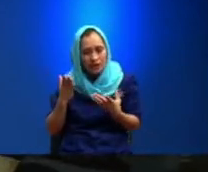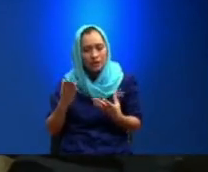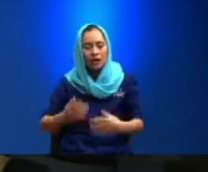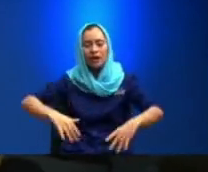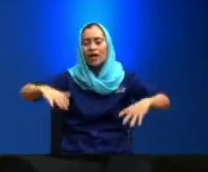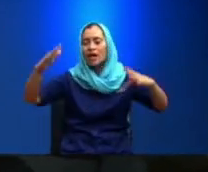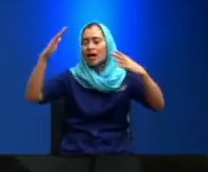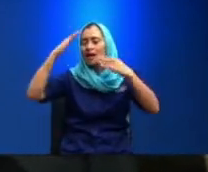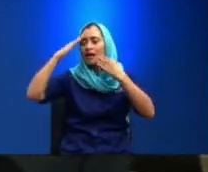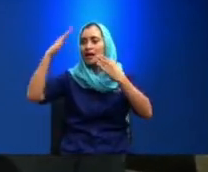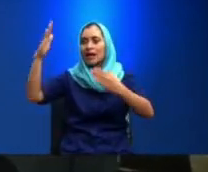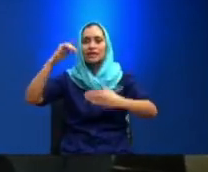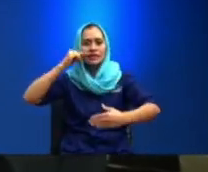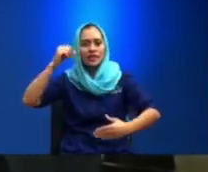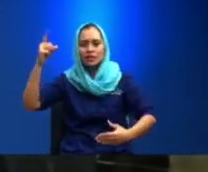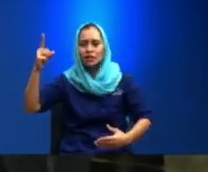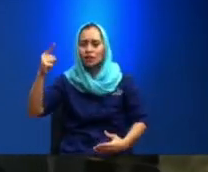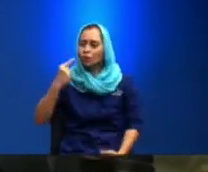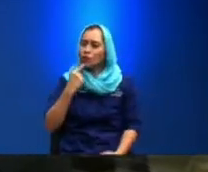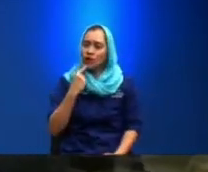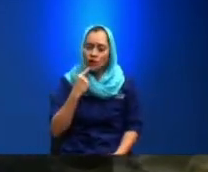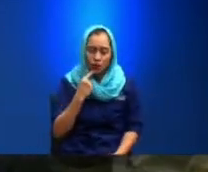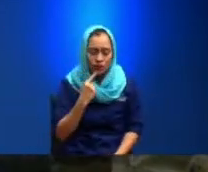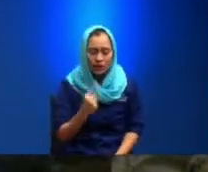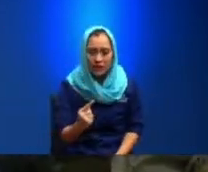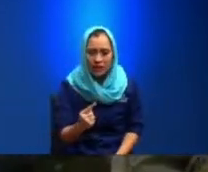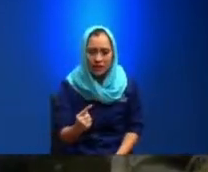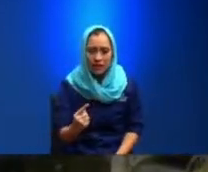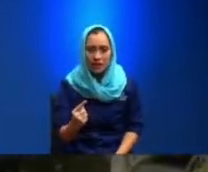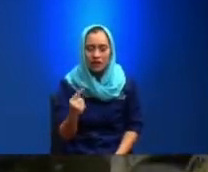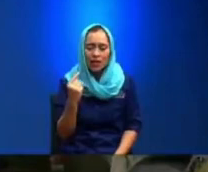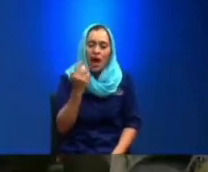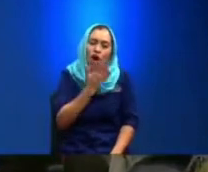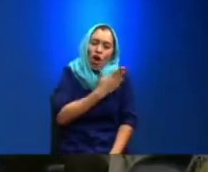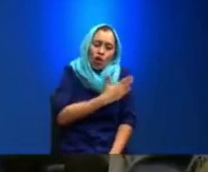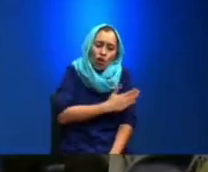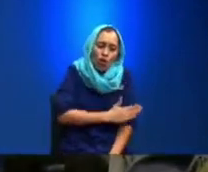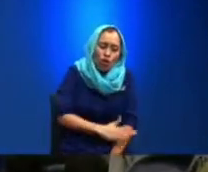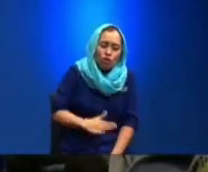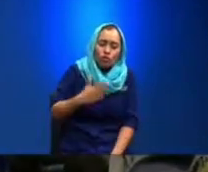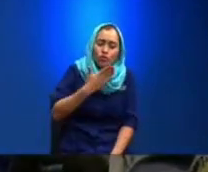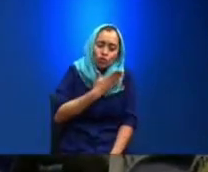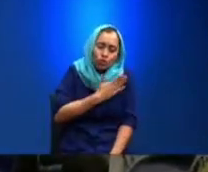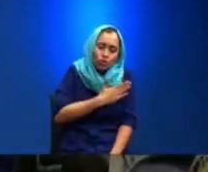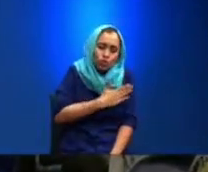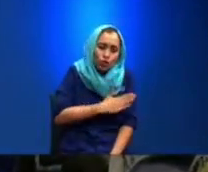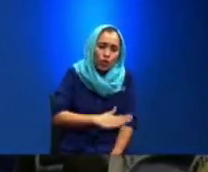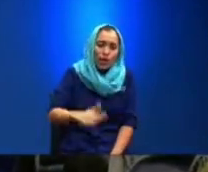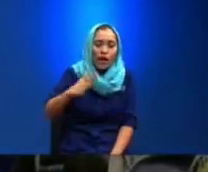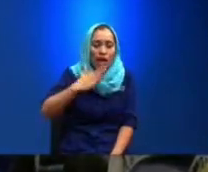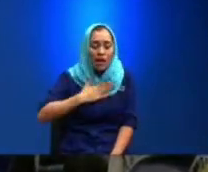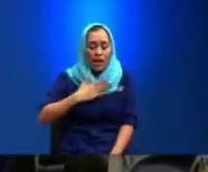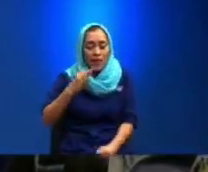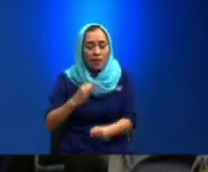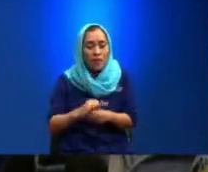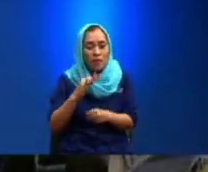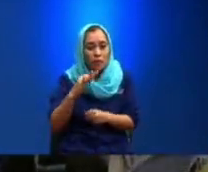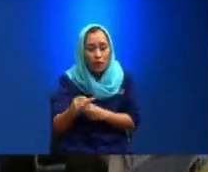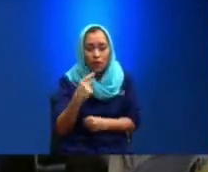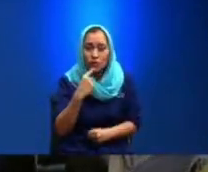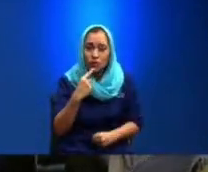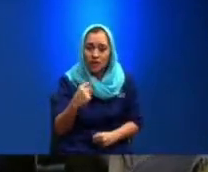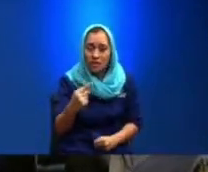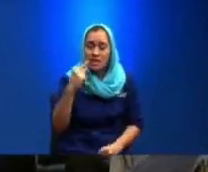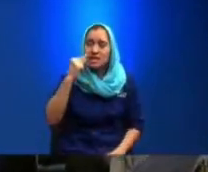porque nos has dicho claramente consolar consolada mi pueblo dice el